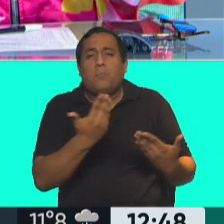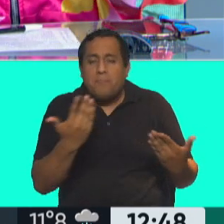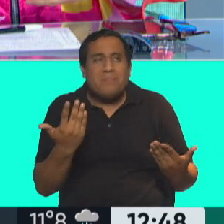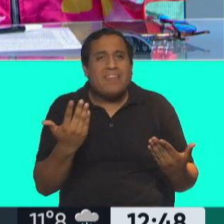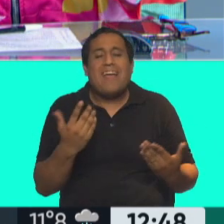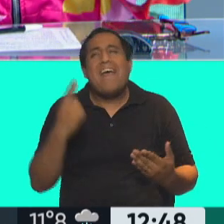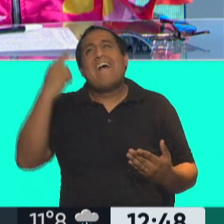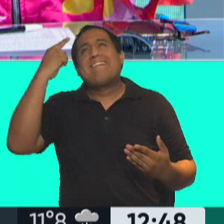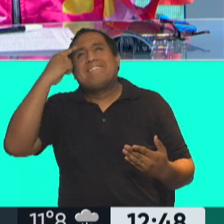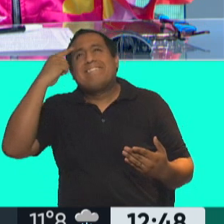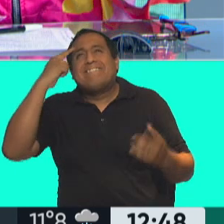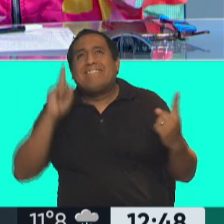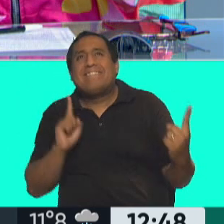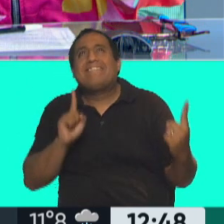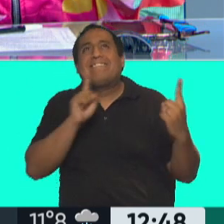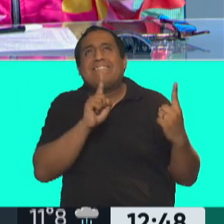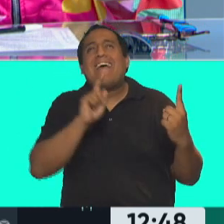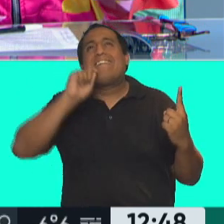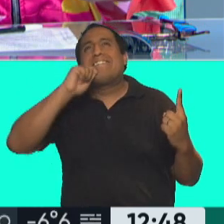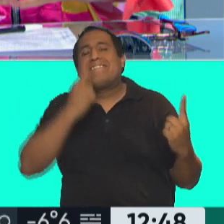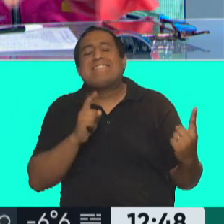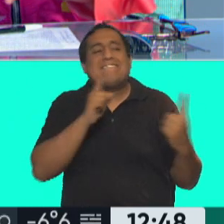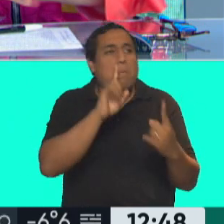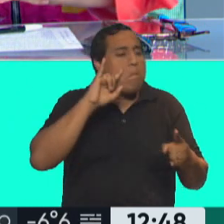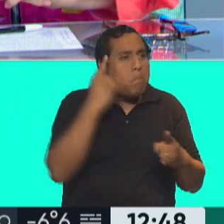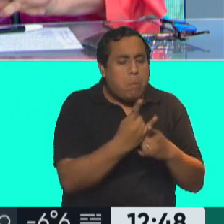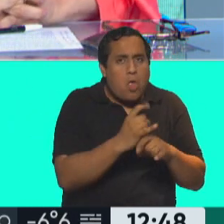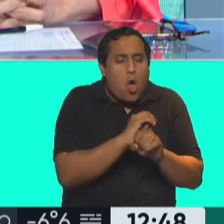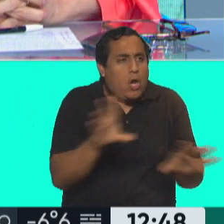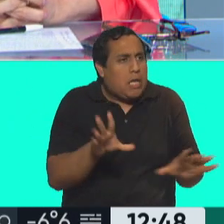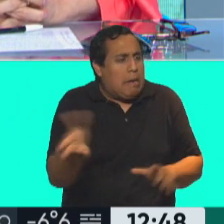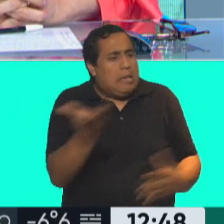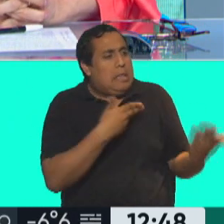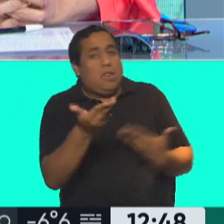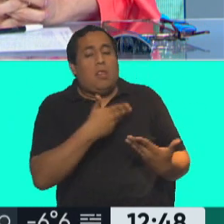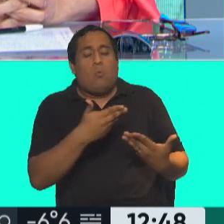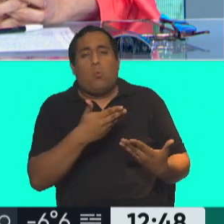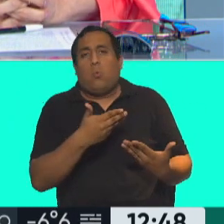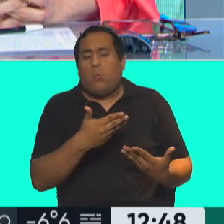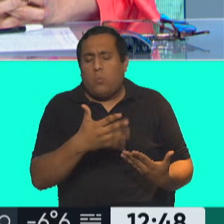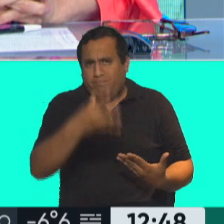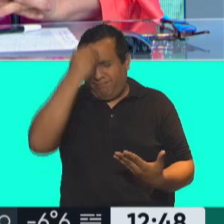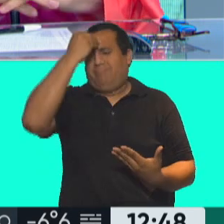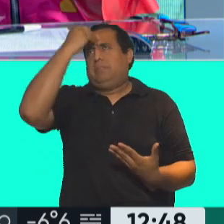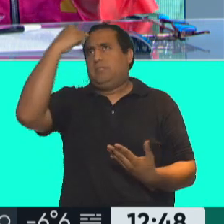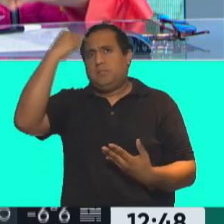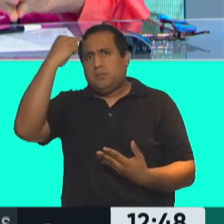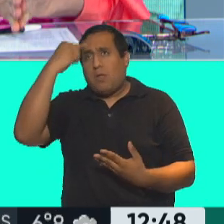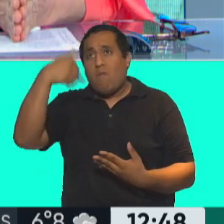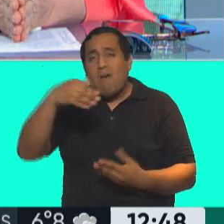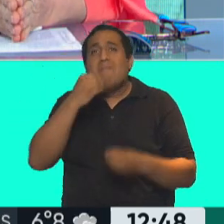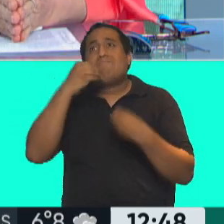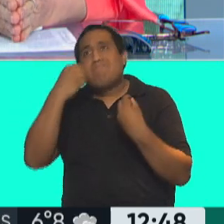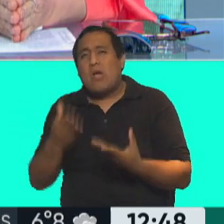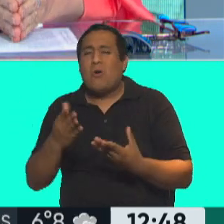de esa ilusión de creer que va a pasar algo bueno que termine pasando algo tan terrible no es fácil No es fácil recuperarse de una cosa así y uno se pone